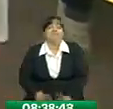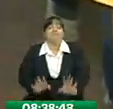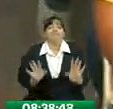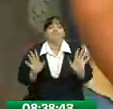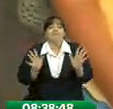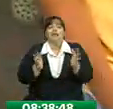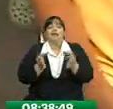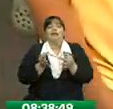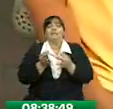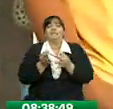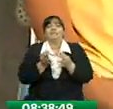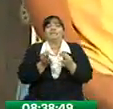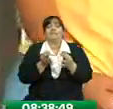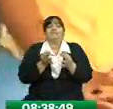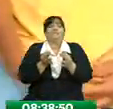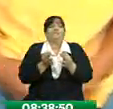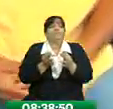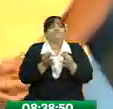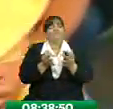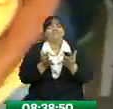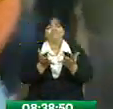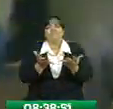pero, o sea,